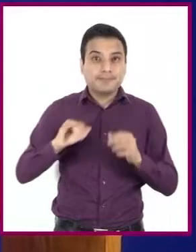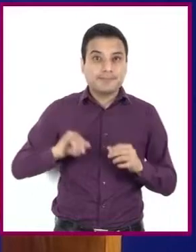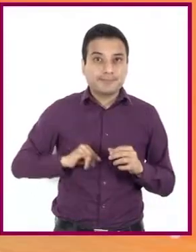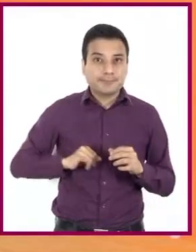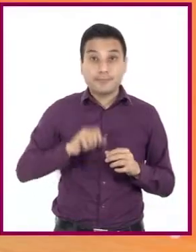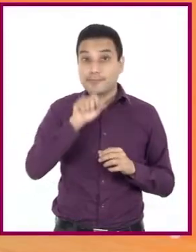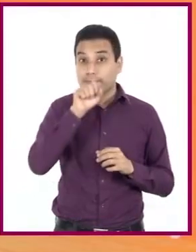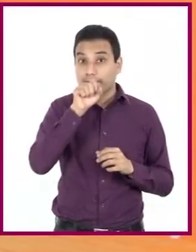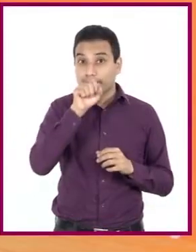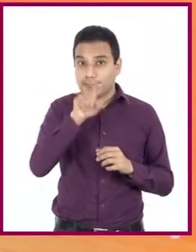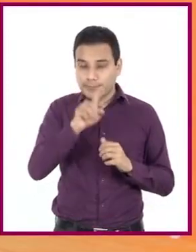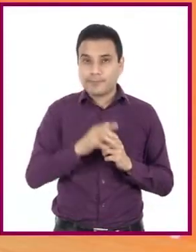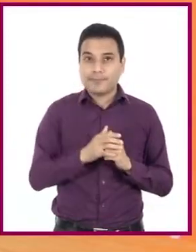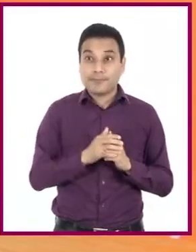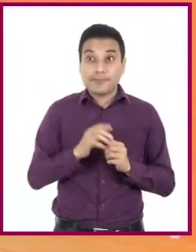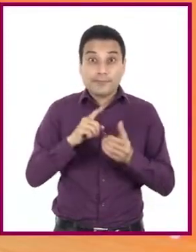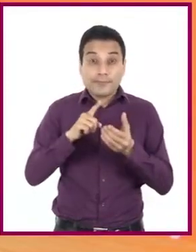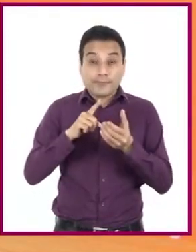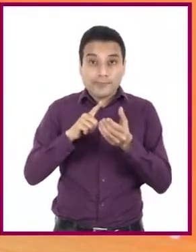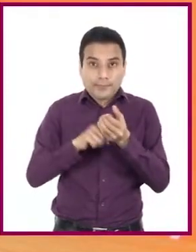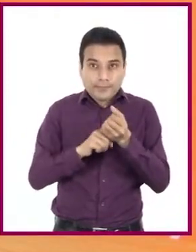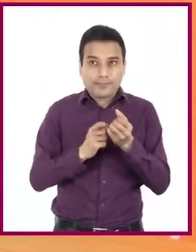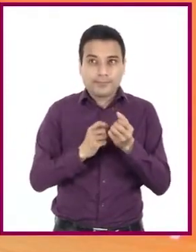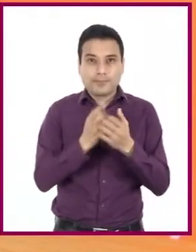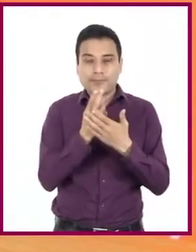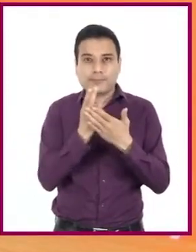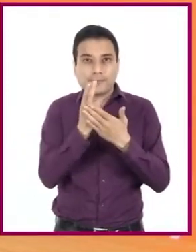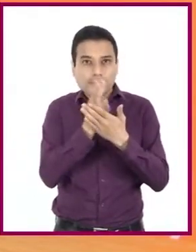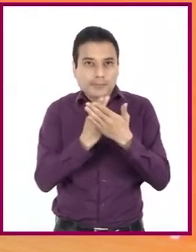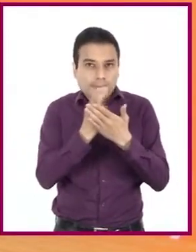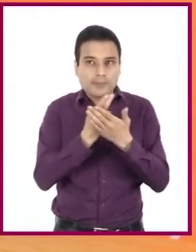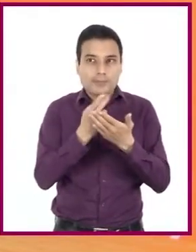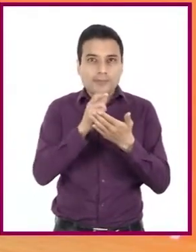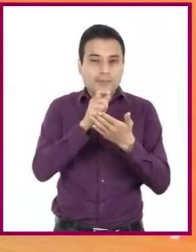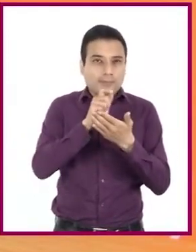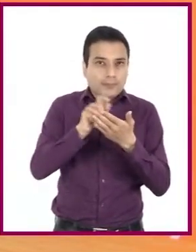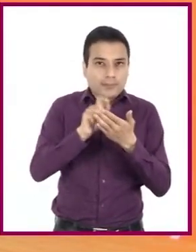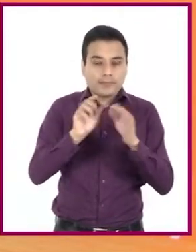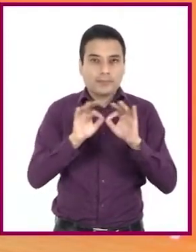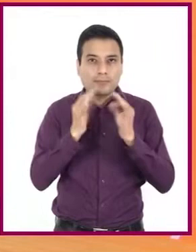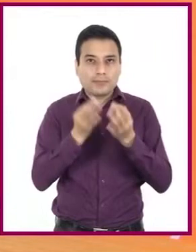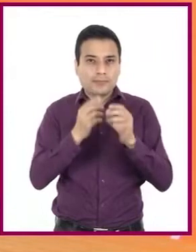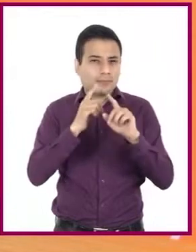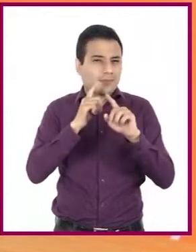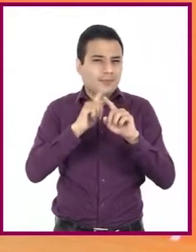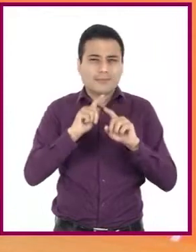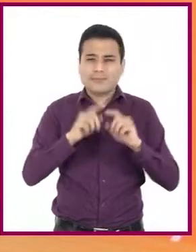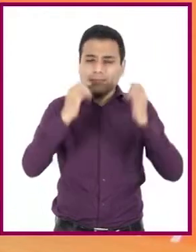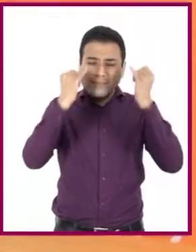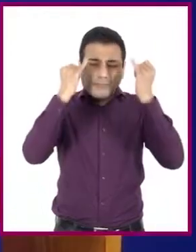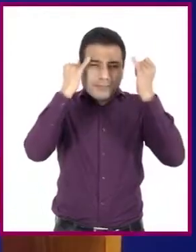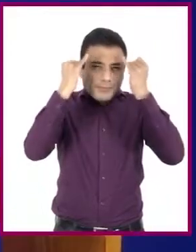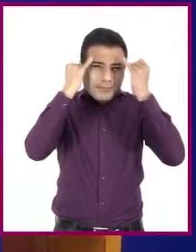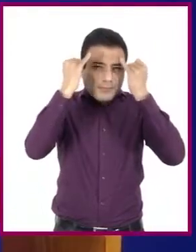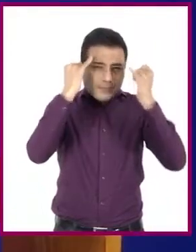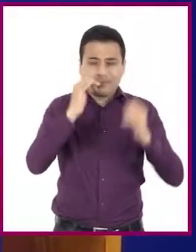gráfica adquiere expresividad, lo que posibilita buscar muchas otras formas de